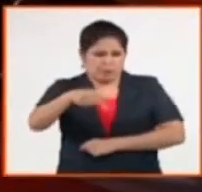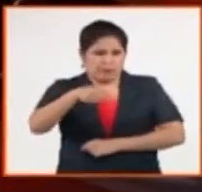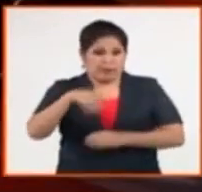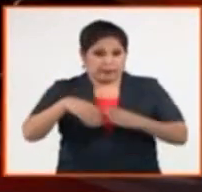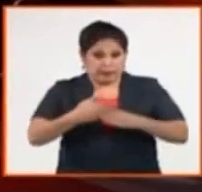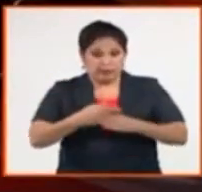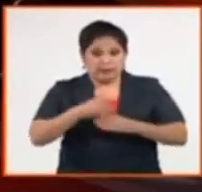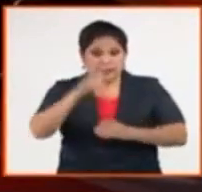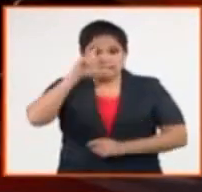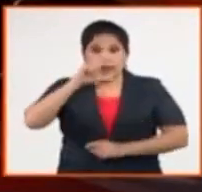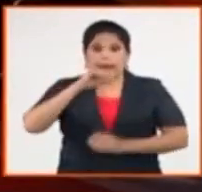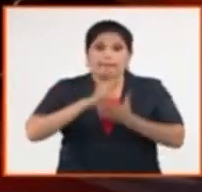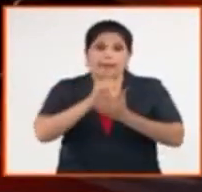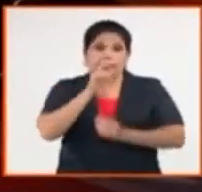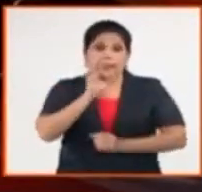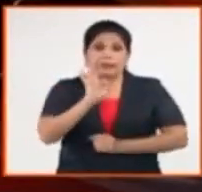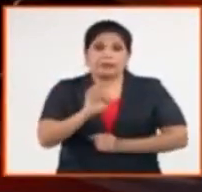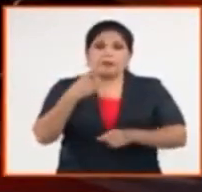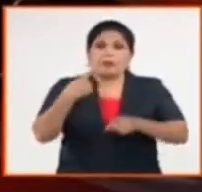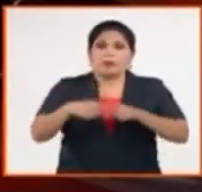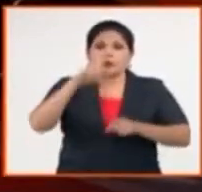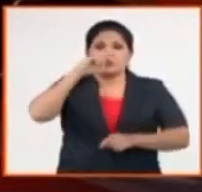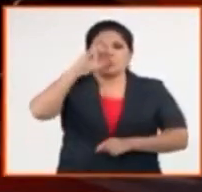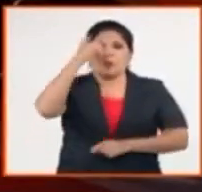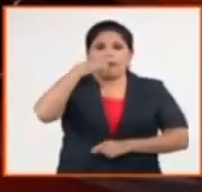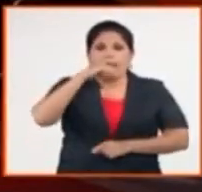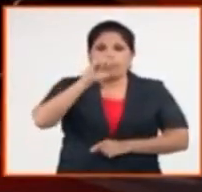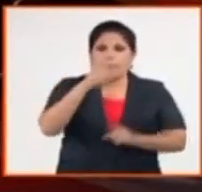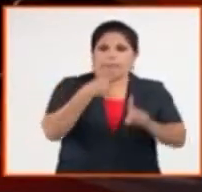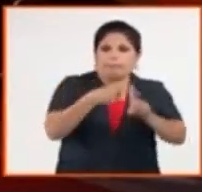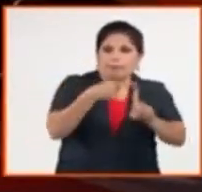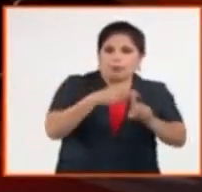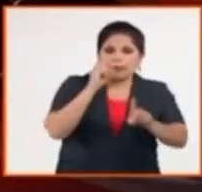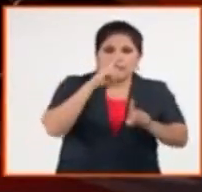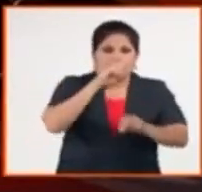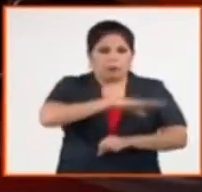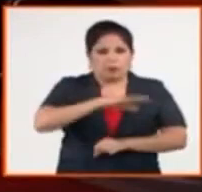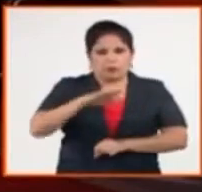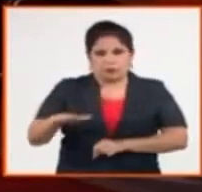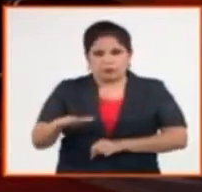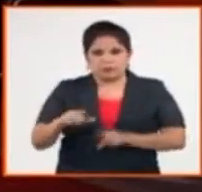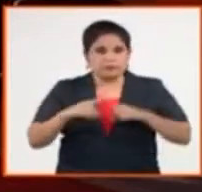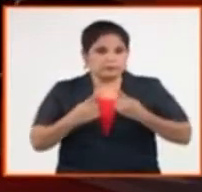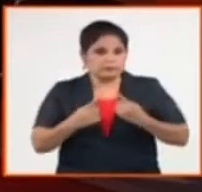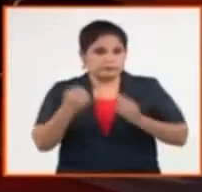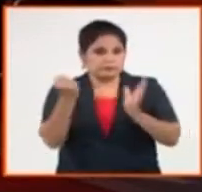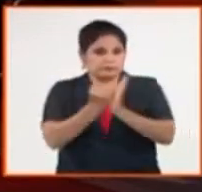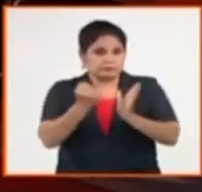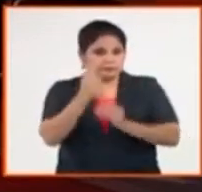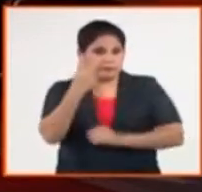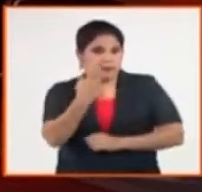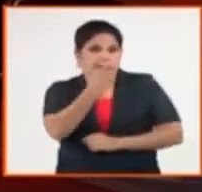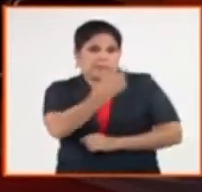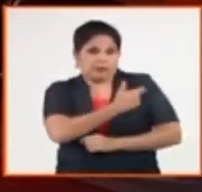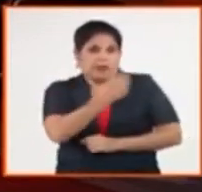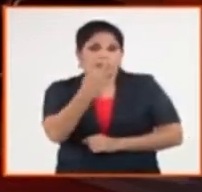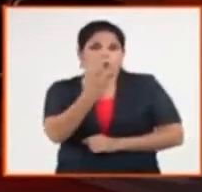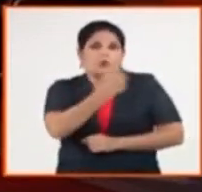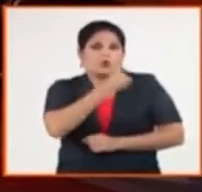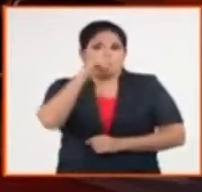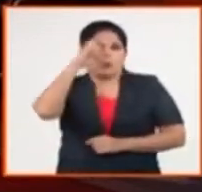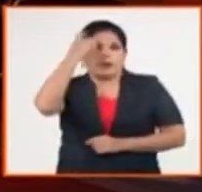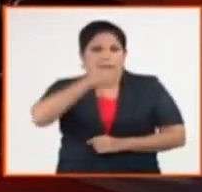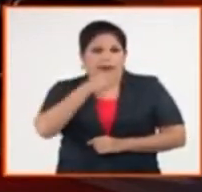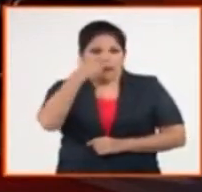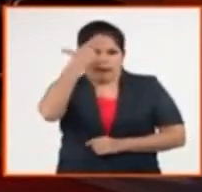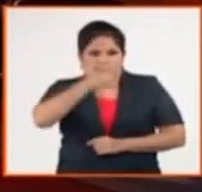CEMEC debe aprobar también a Soberana Plus para culminar con la población pediátrica, porque se autorizó el primer esquema que eran las 2 de Soberana. Correcto.